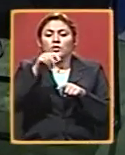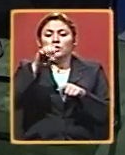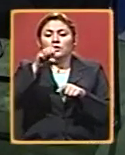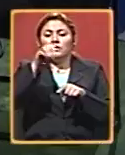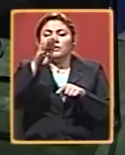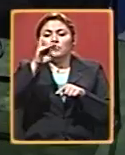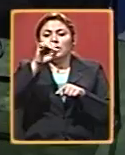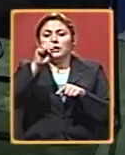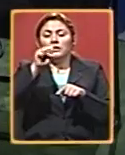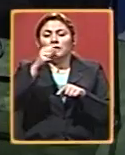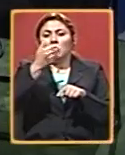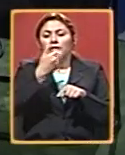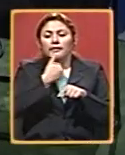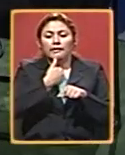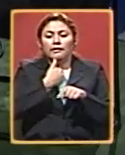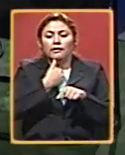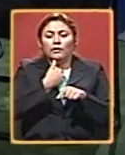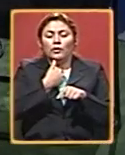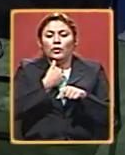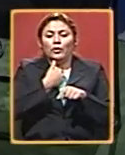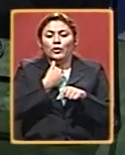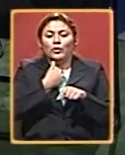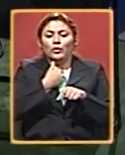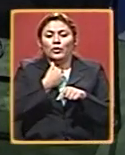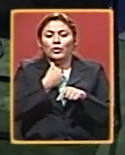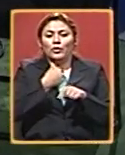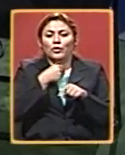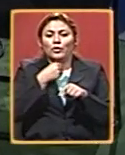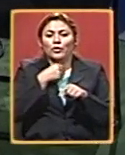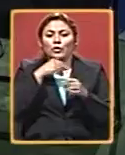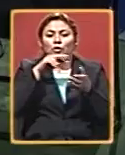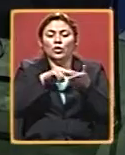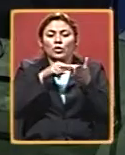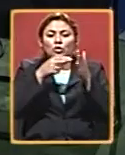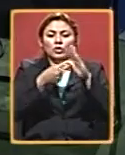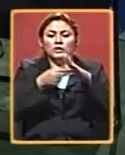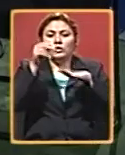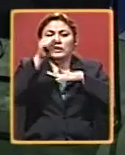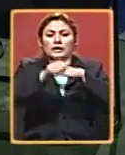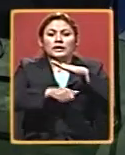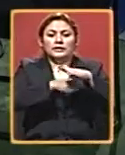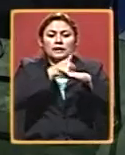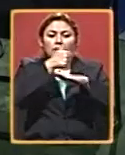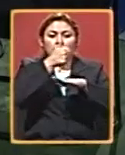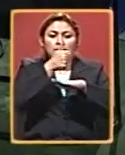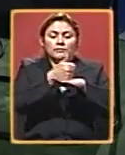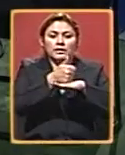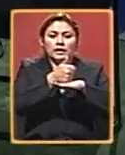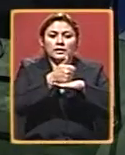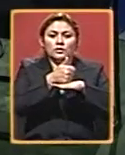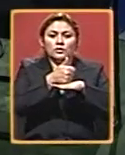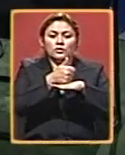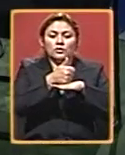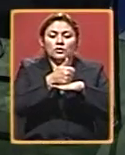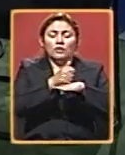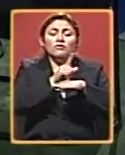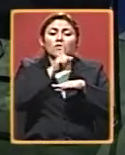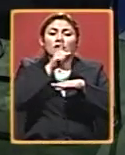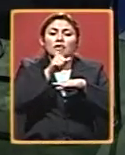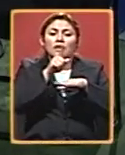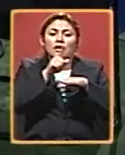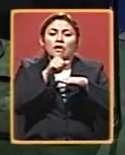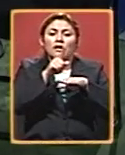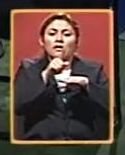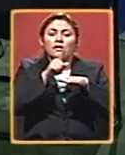ha tomado connotaciones de establecimiento o físicas, ¿verdad? En realidad el EBAIS es